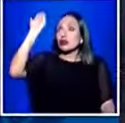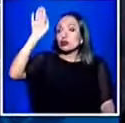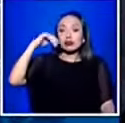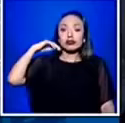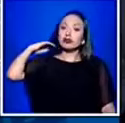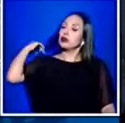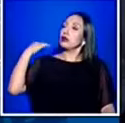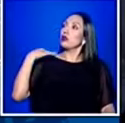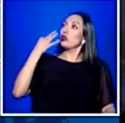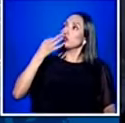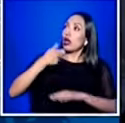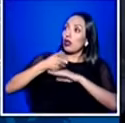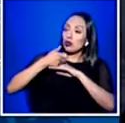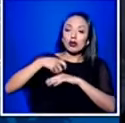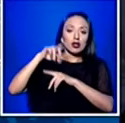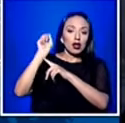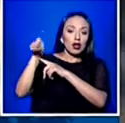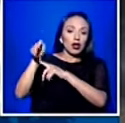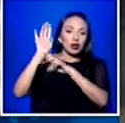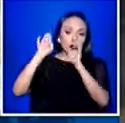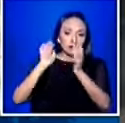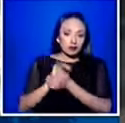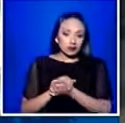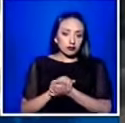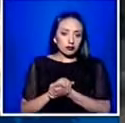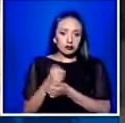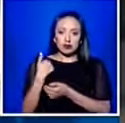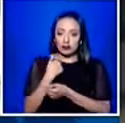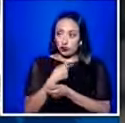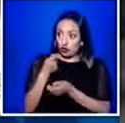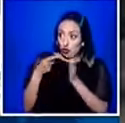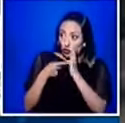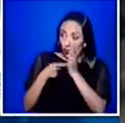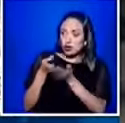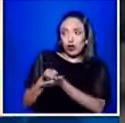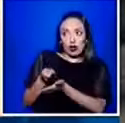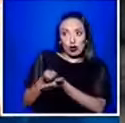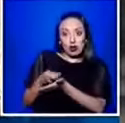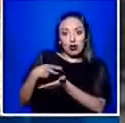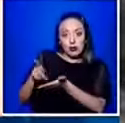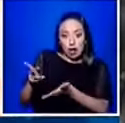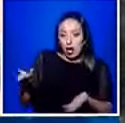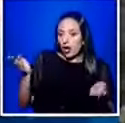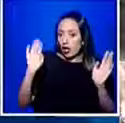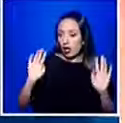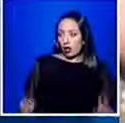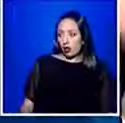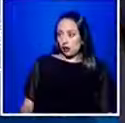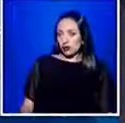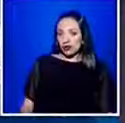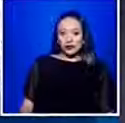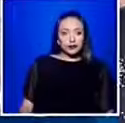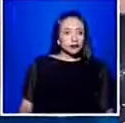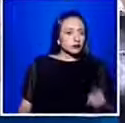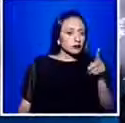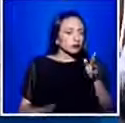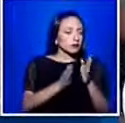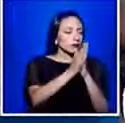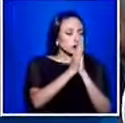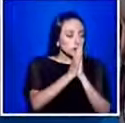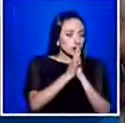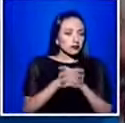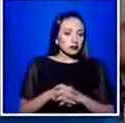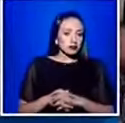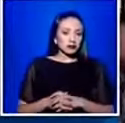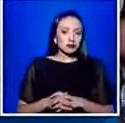autoridades... Omiso, pero en los impuestos sí estamos al día. Eso sí, cobran puntualitos. Sí, sí. Vecino, ¿cuál es el pedido?